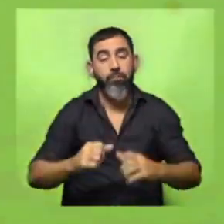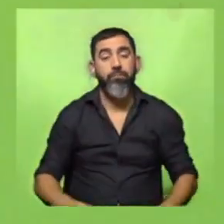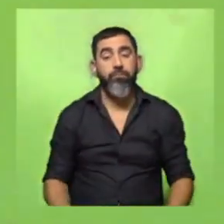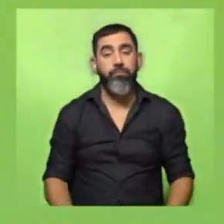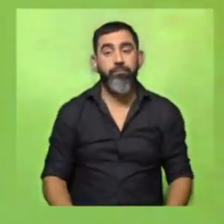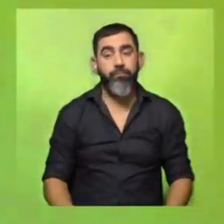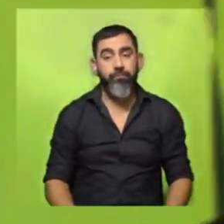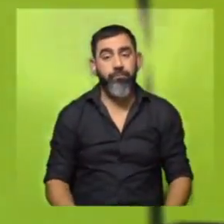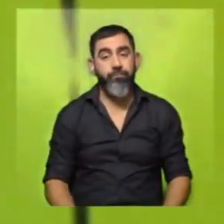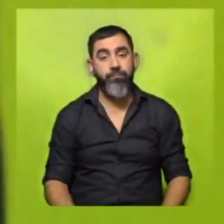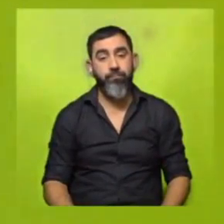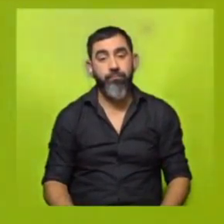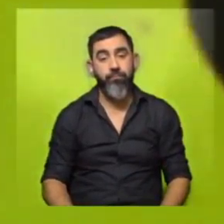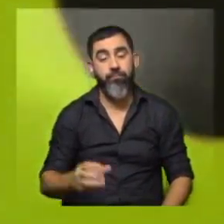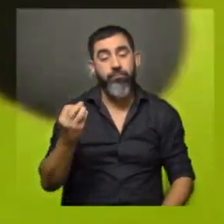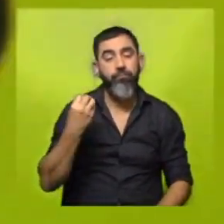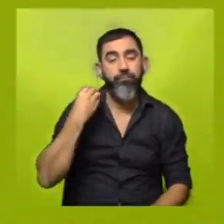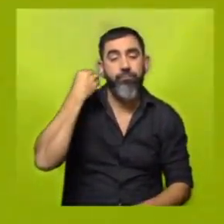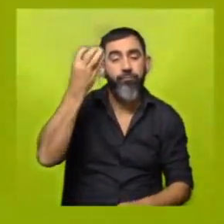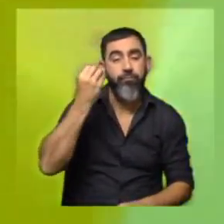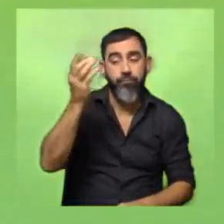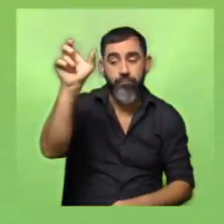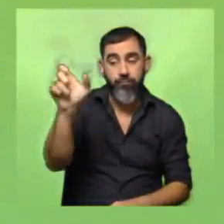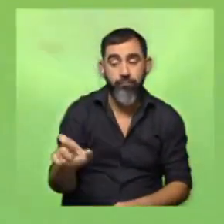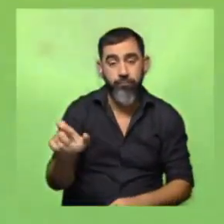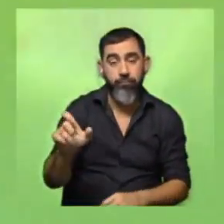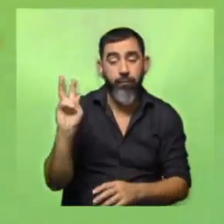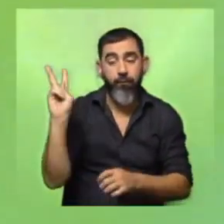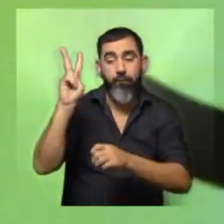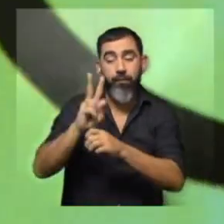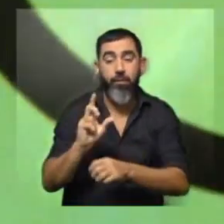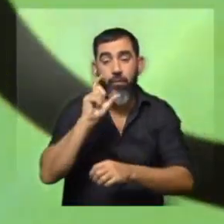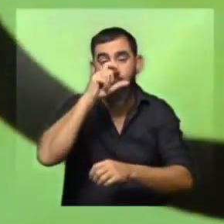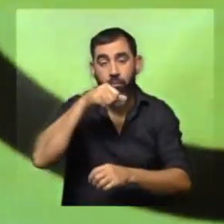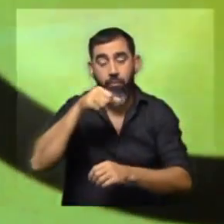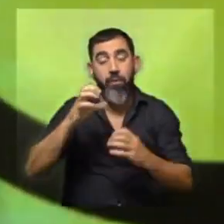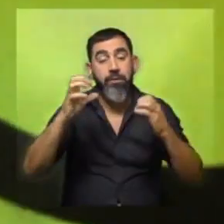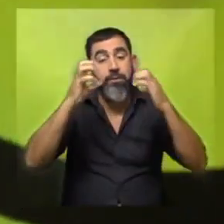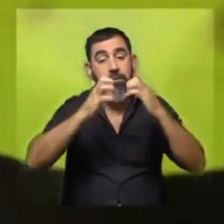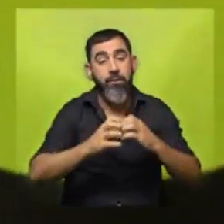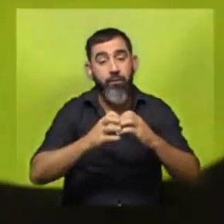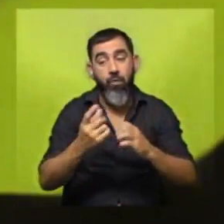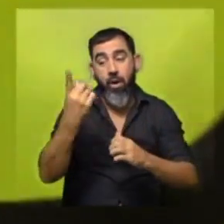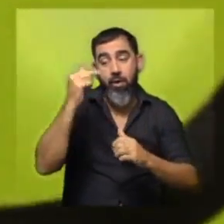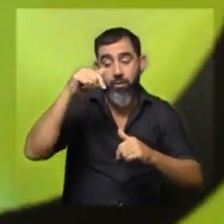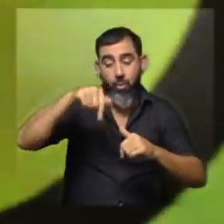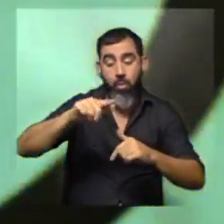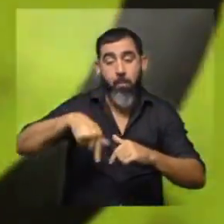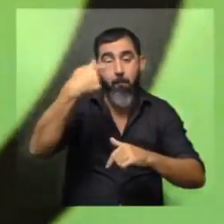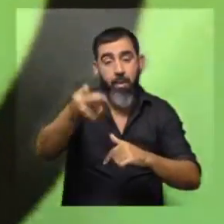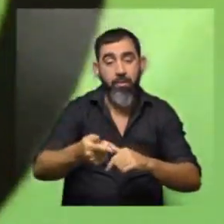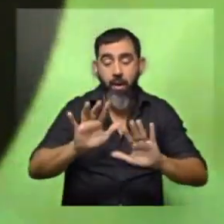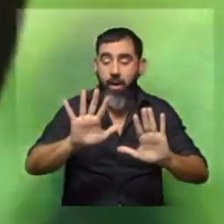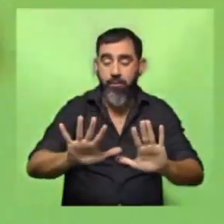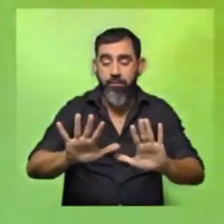Bueno, una de las conferencias que la doctora Vázquez dio cuando visitó Montevideo era Cerebro, ayer, hoy y mañana, y es un poco